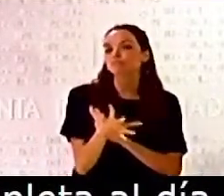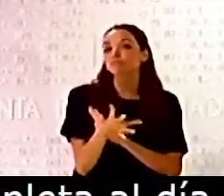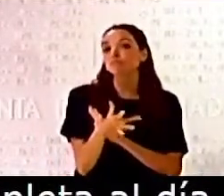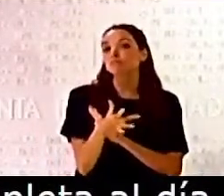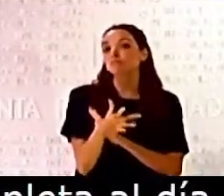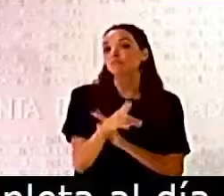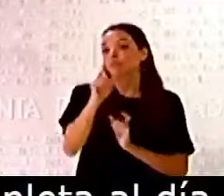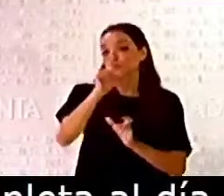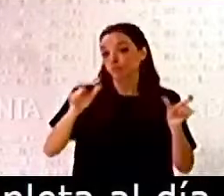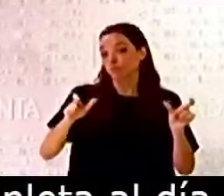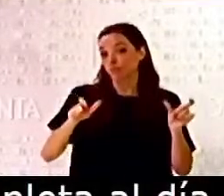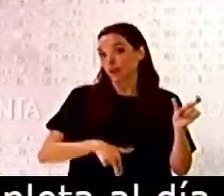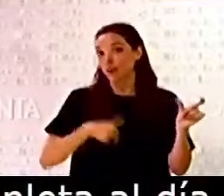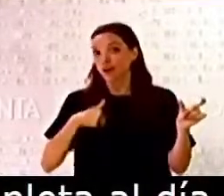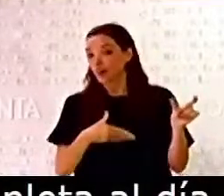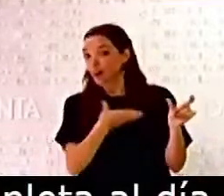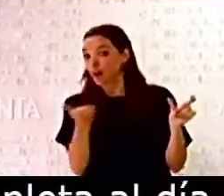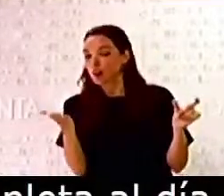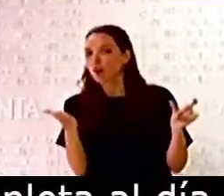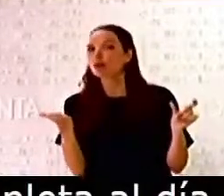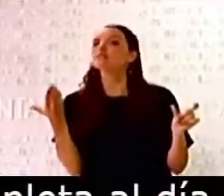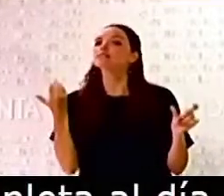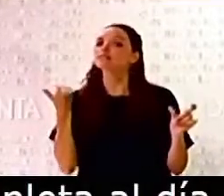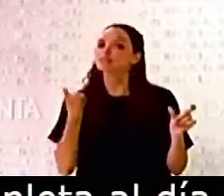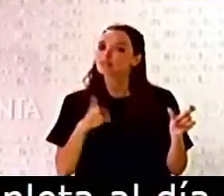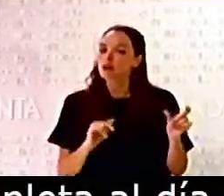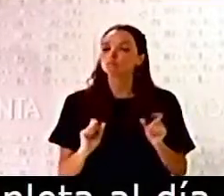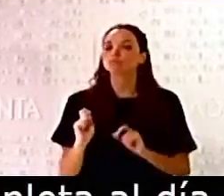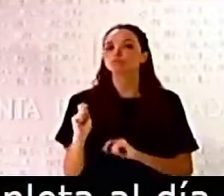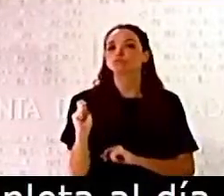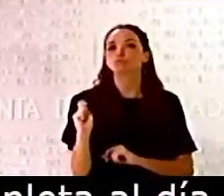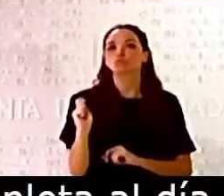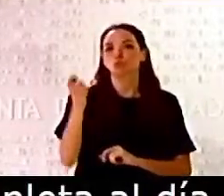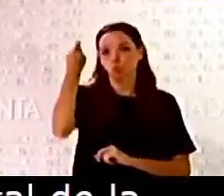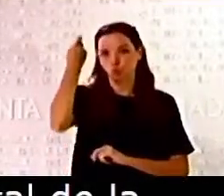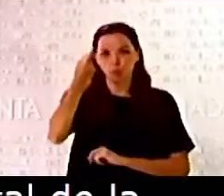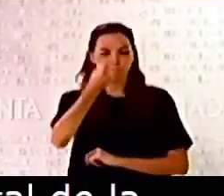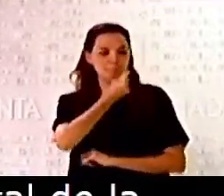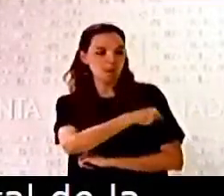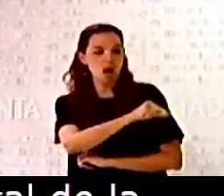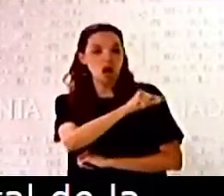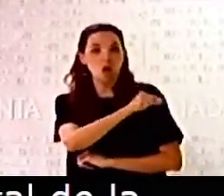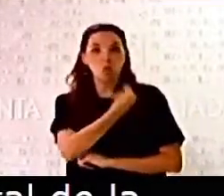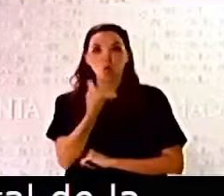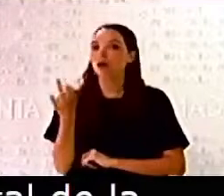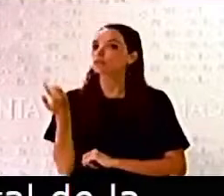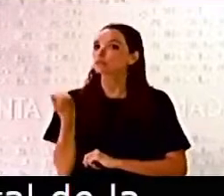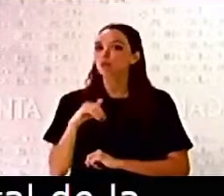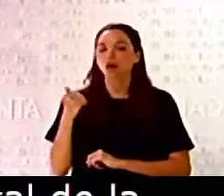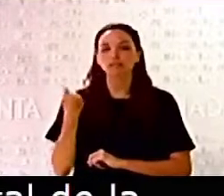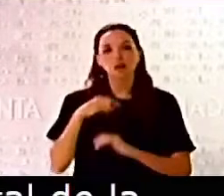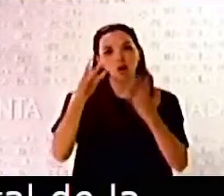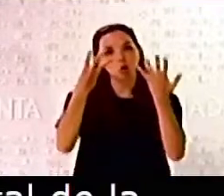población extremeña hemos logrado vacunar y hemos pasado la barrera del